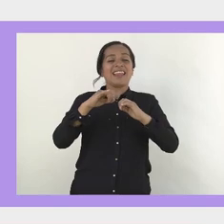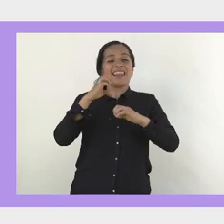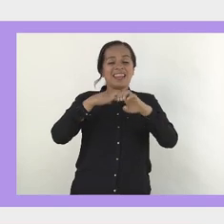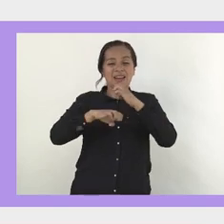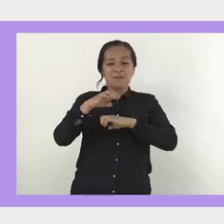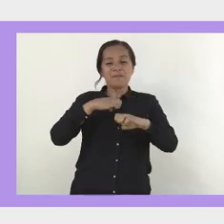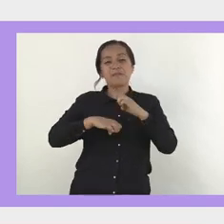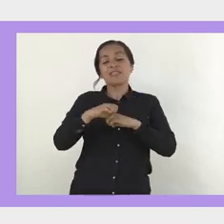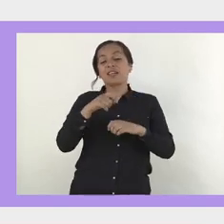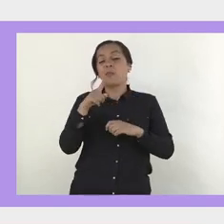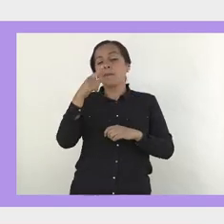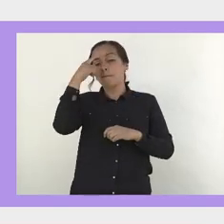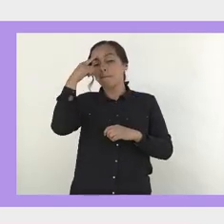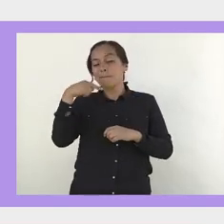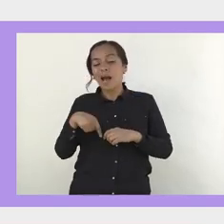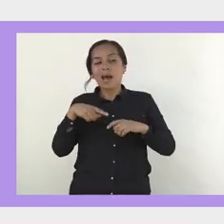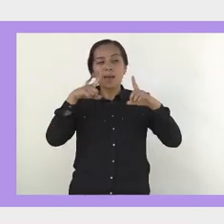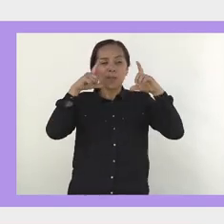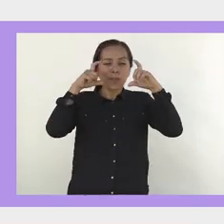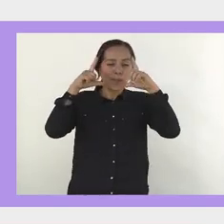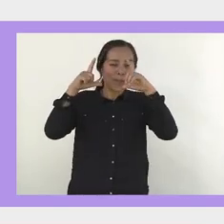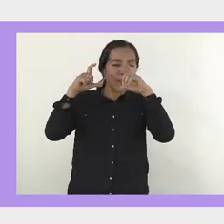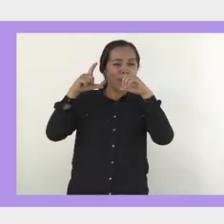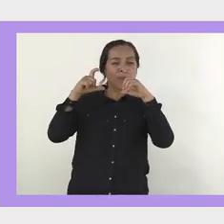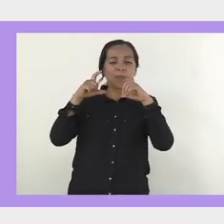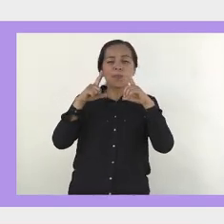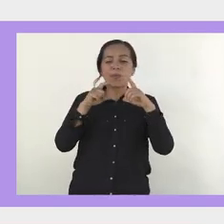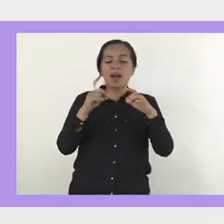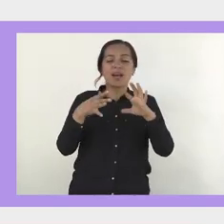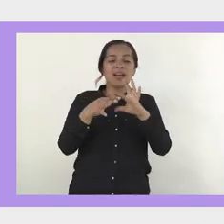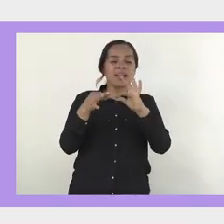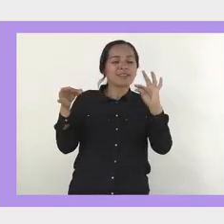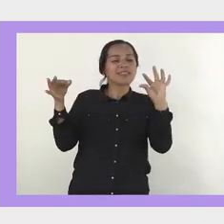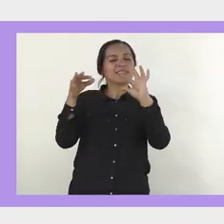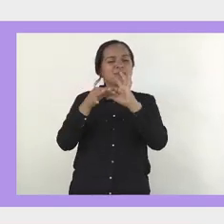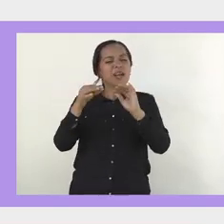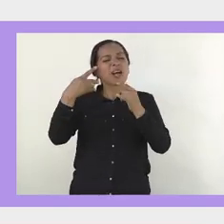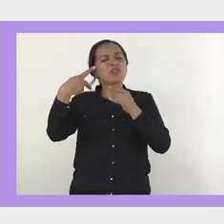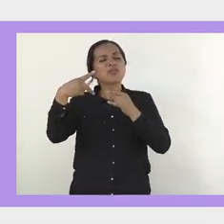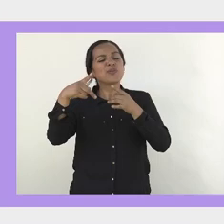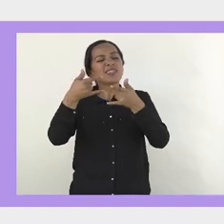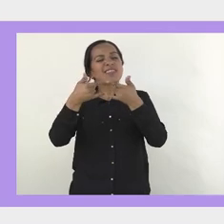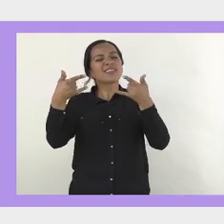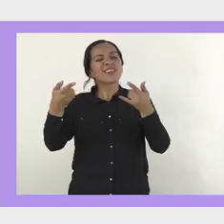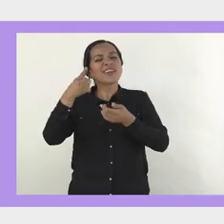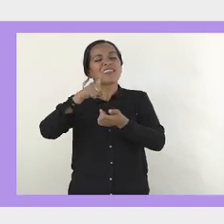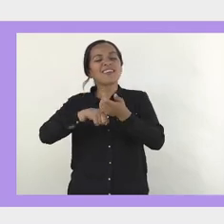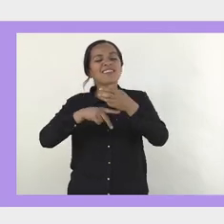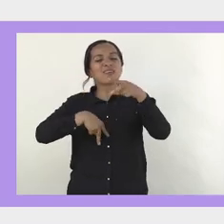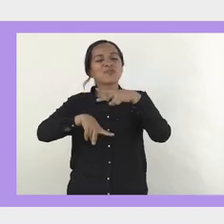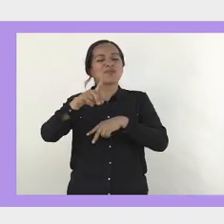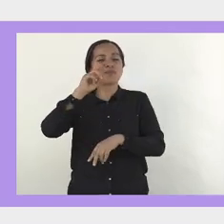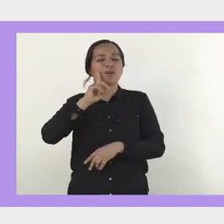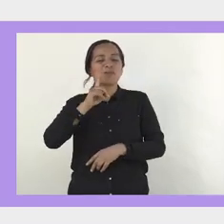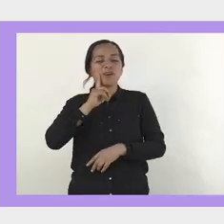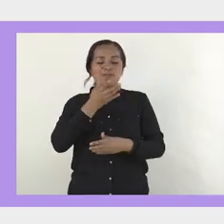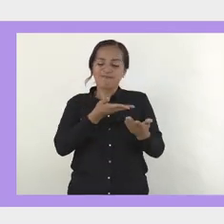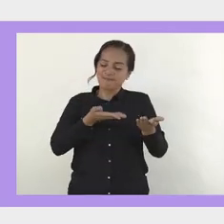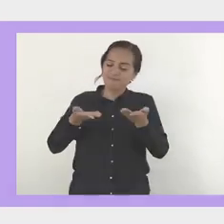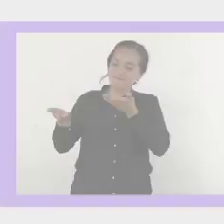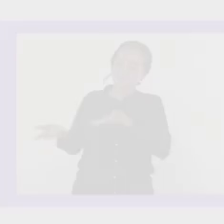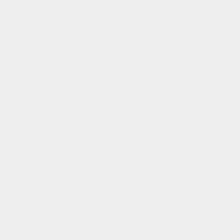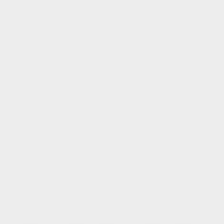que cubre a las mujeres en el fútbol y cuenta sus historias así que adelante sin el escenario es todo